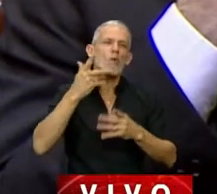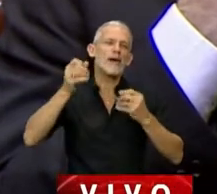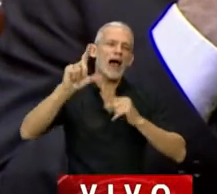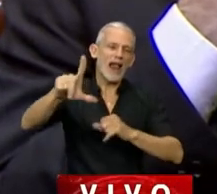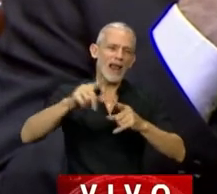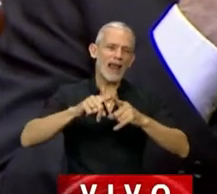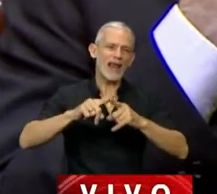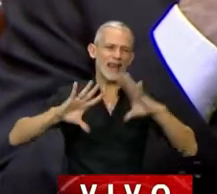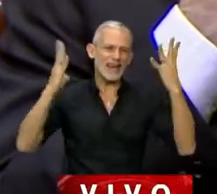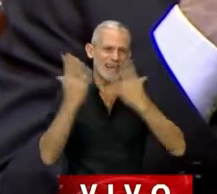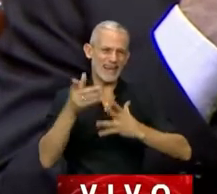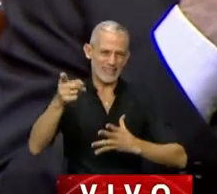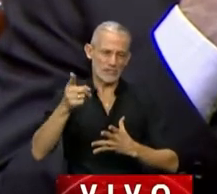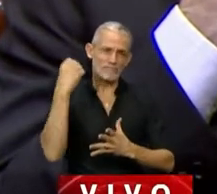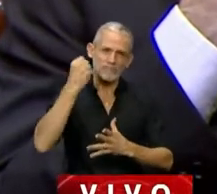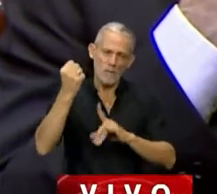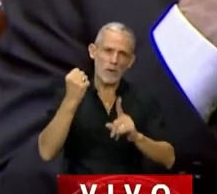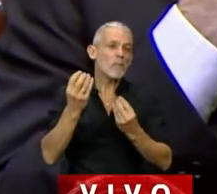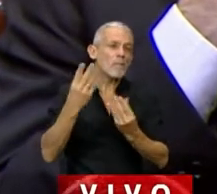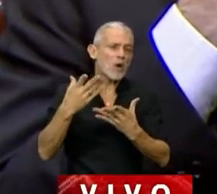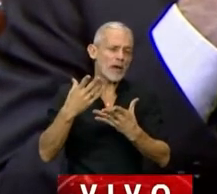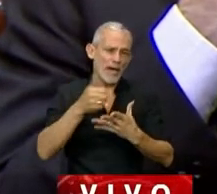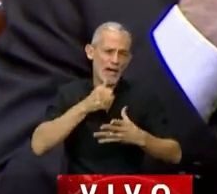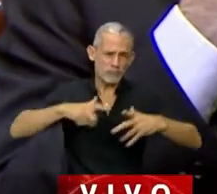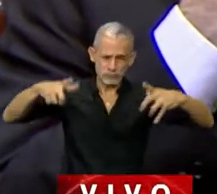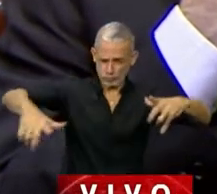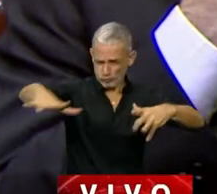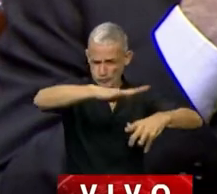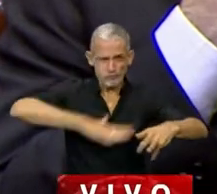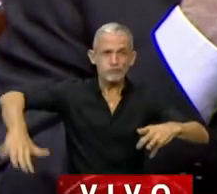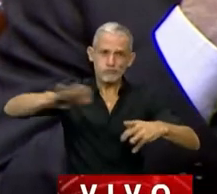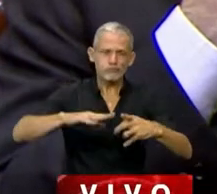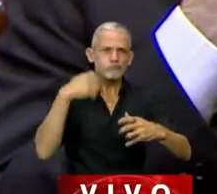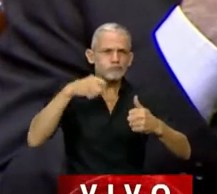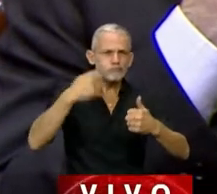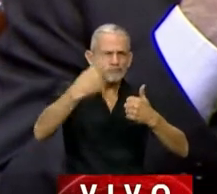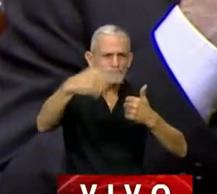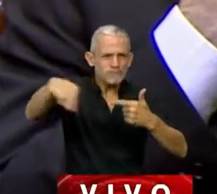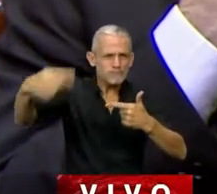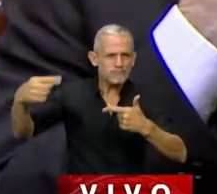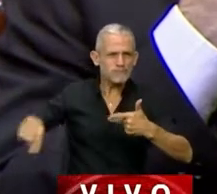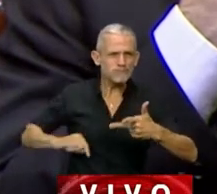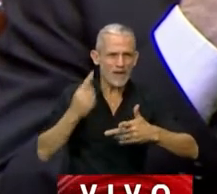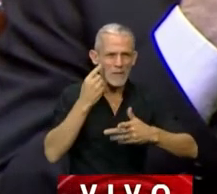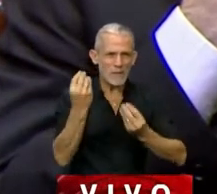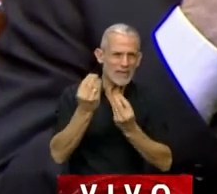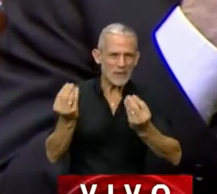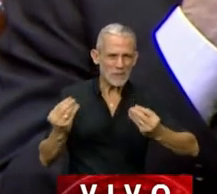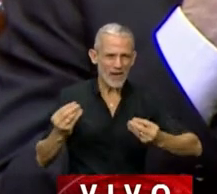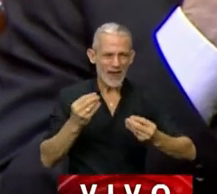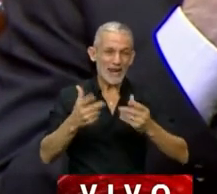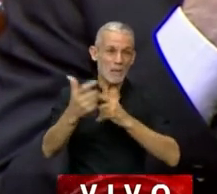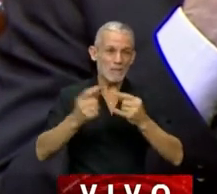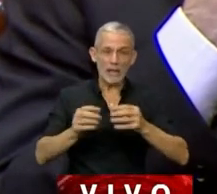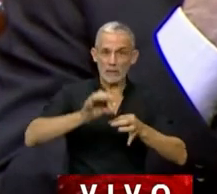importancia internacional debido, entre otras cosas, a la enorme biodiversidad que allí se encuentra y